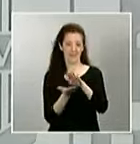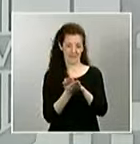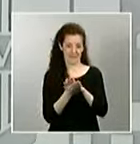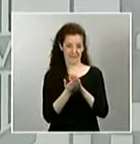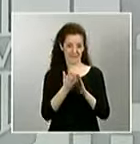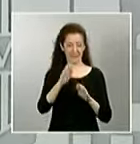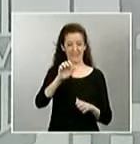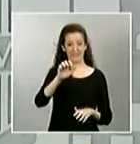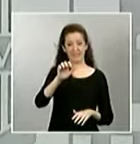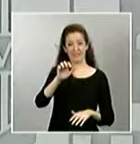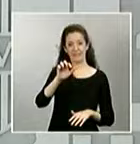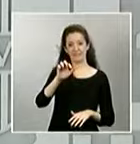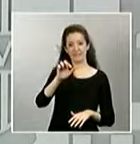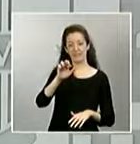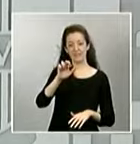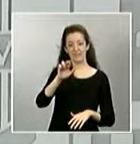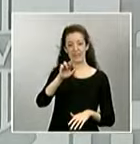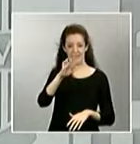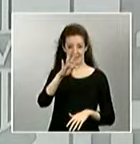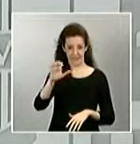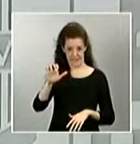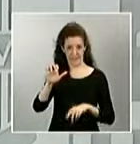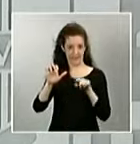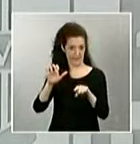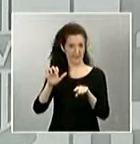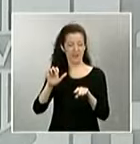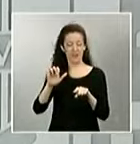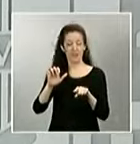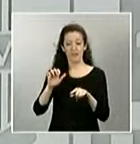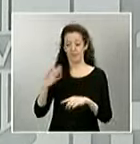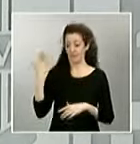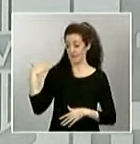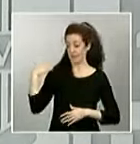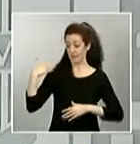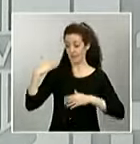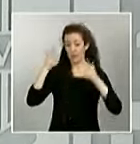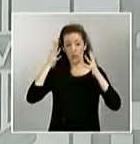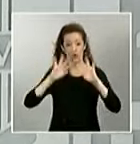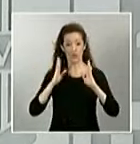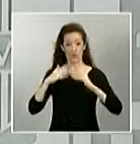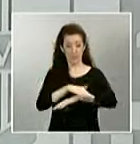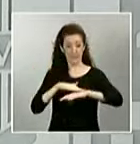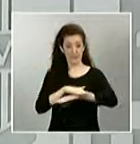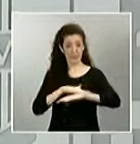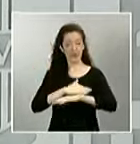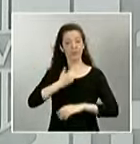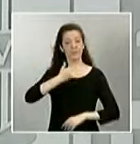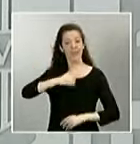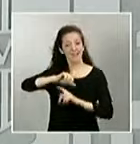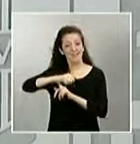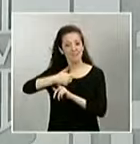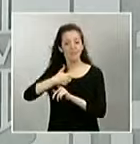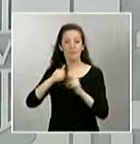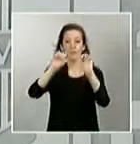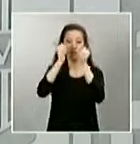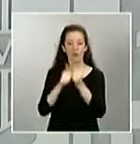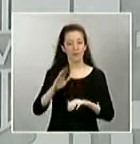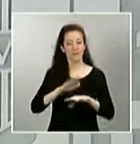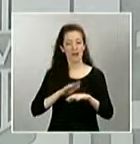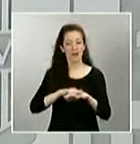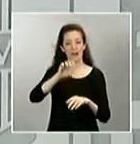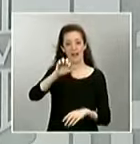es absoluta. Desde que hemos aprobado en el Consejo de Ministros el mecanismo de simplificación de los ERTE, quiero darles la cifra